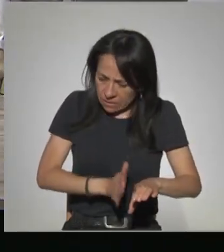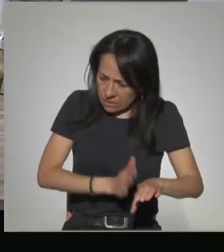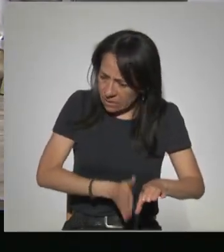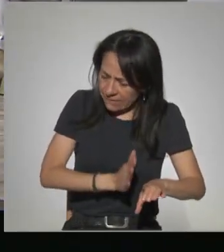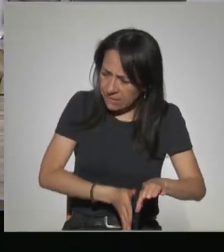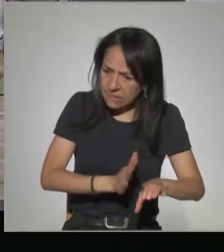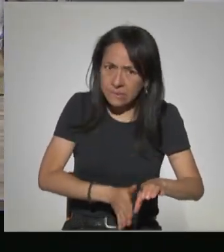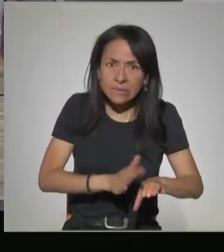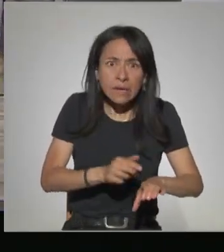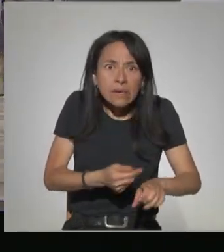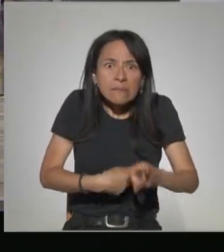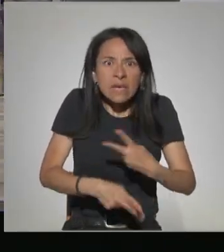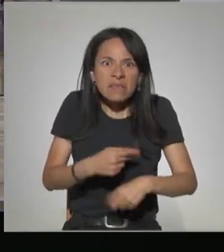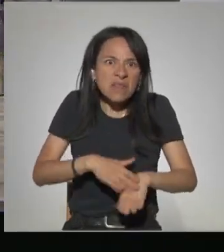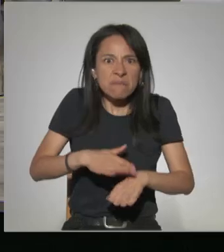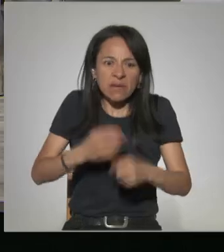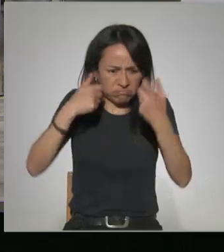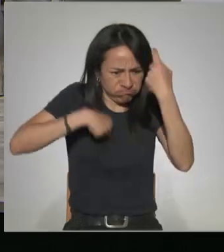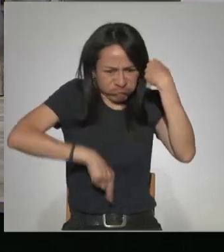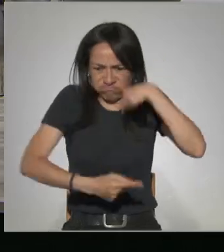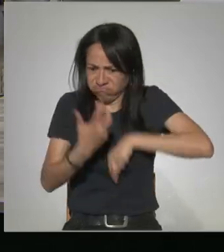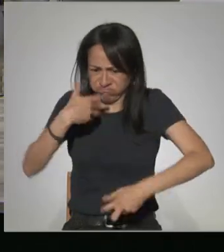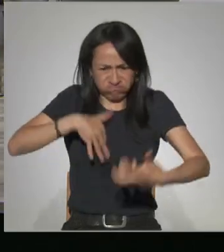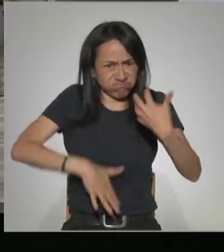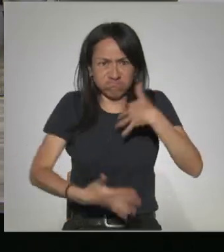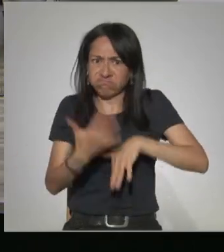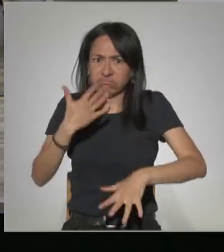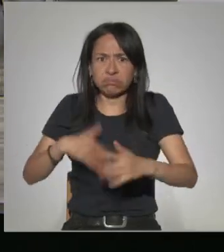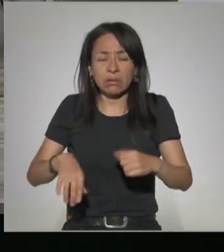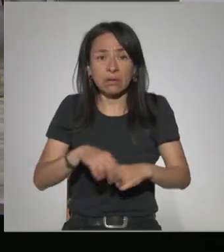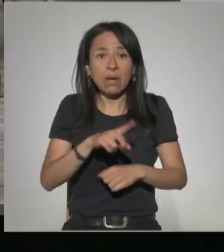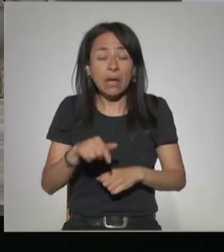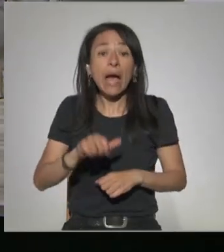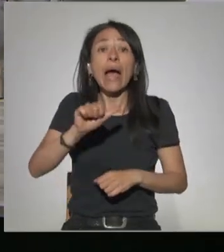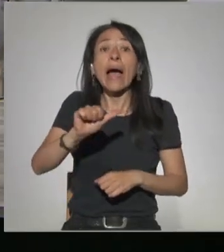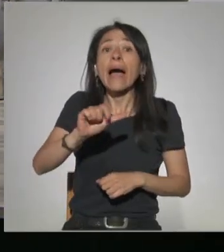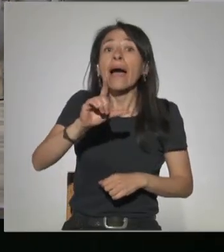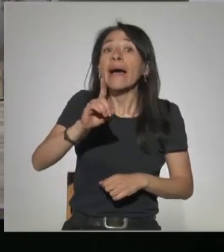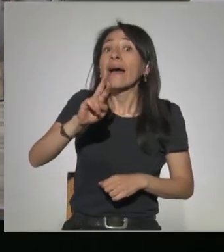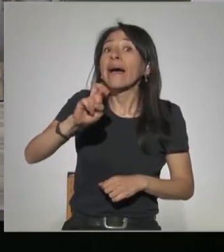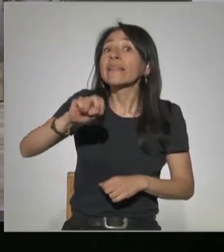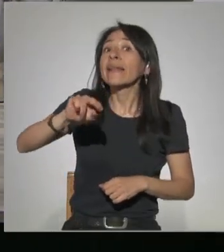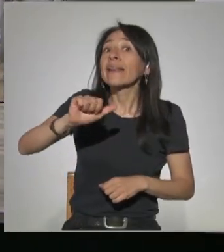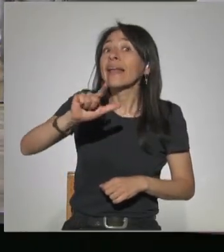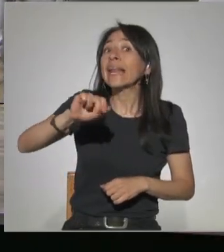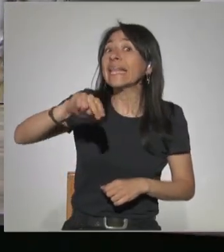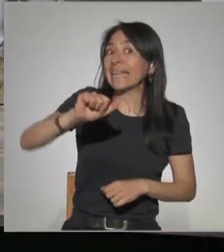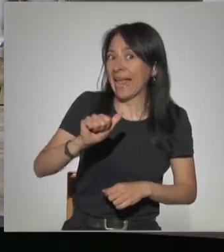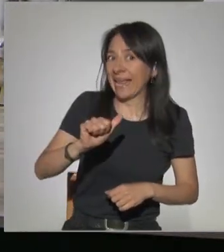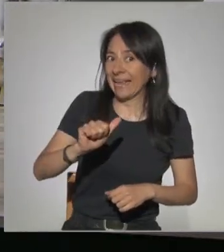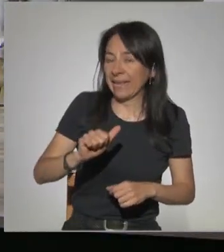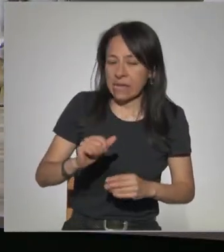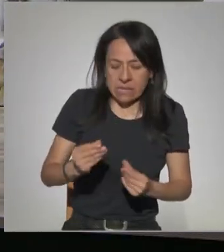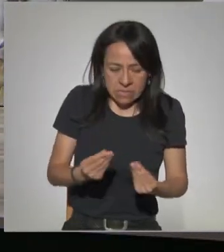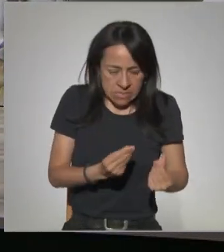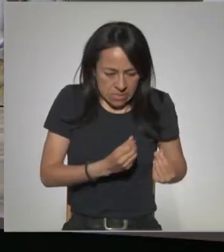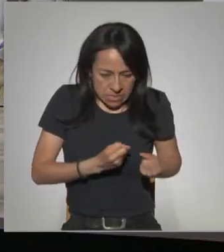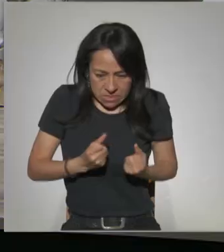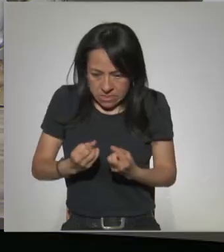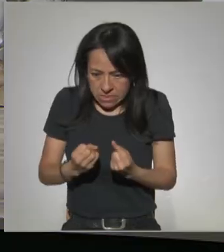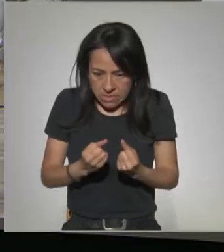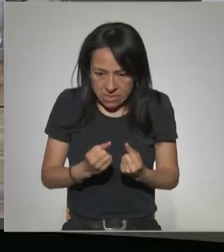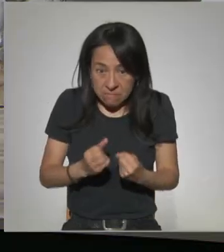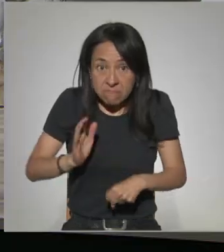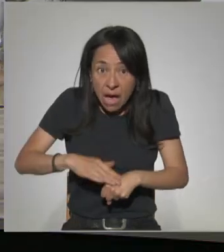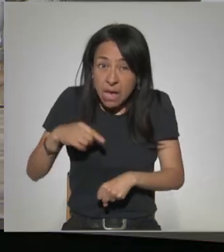Y luego, si yo lo sostengo, se convierte en cortisol. O sea, ¿la adrenalina se transforma en cortisol? Sí, si